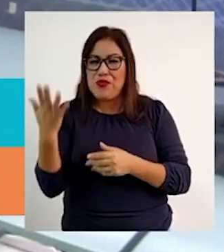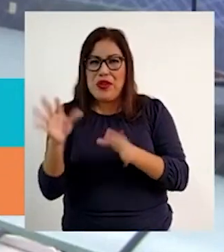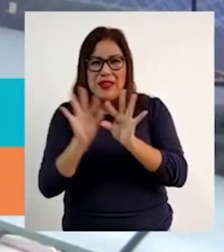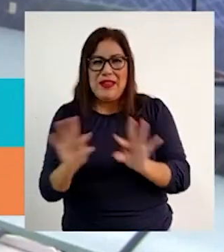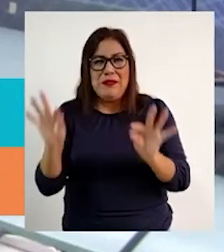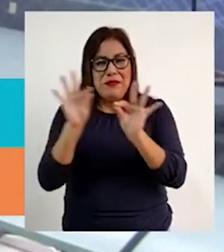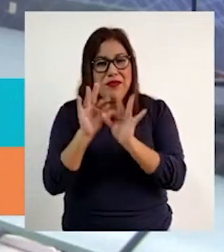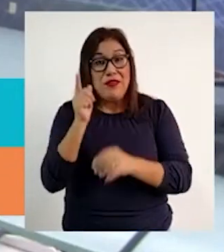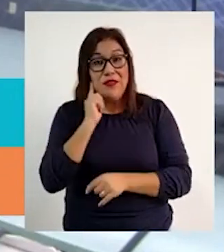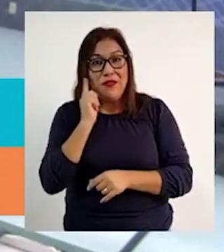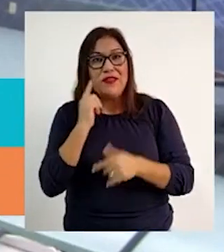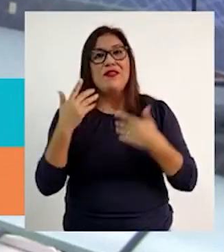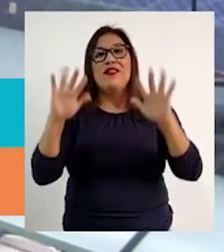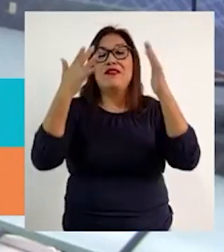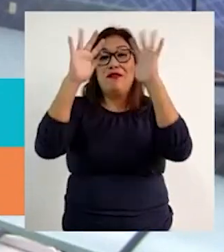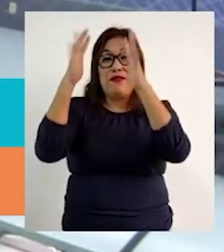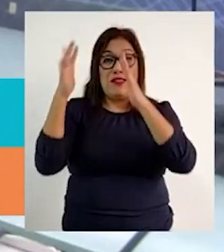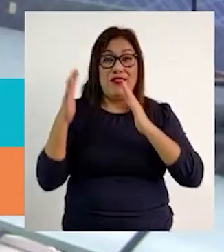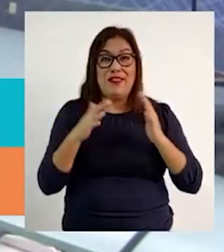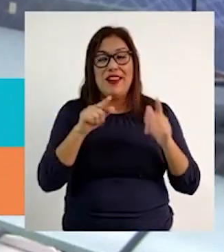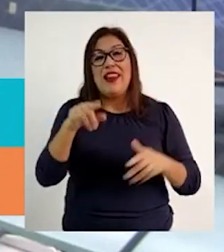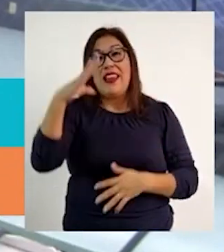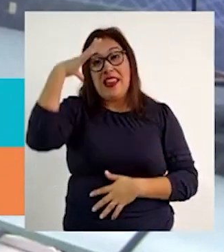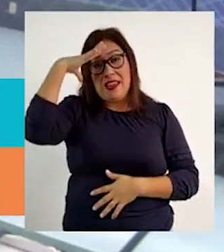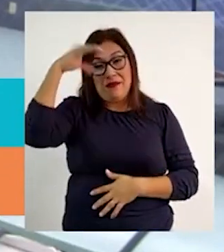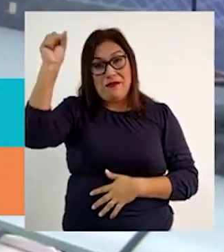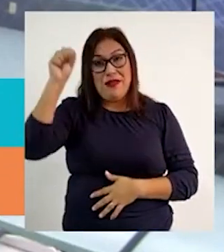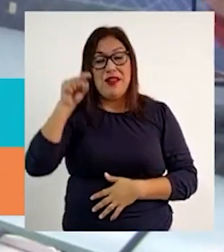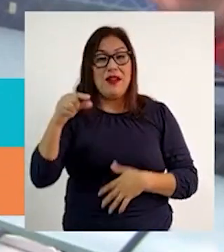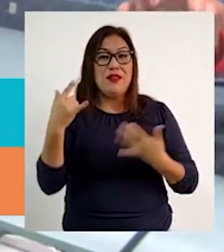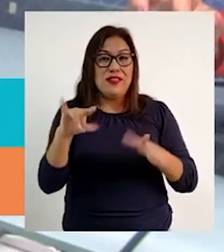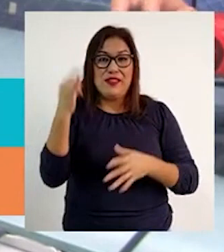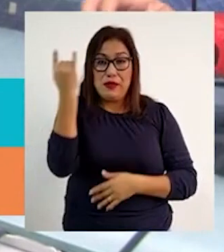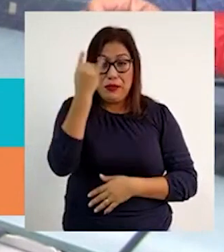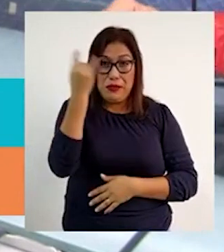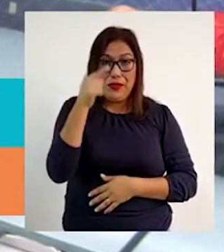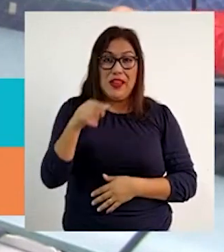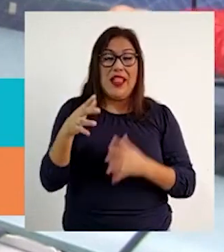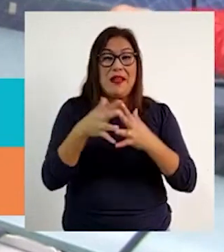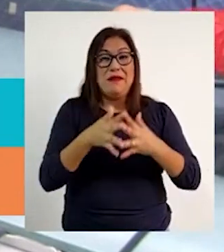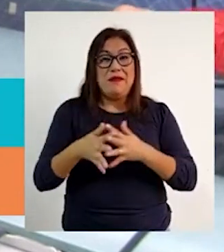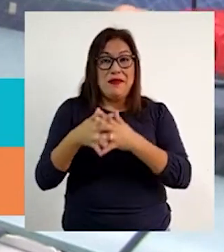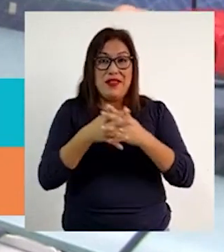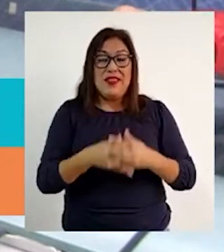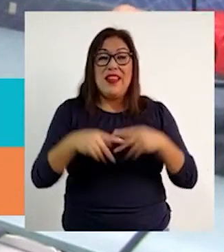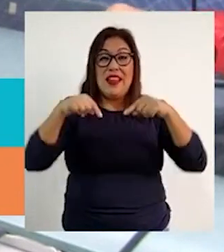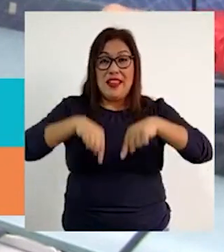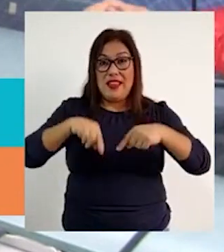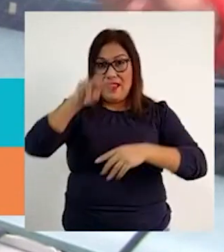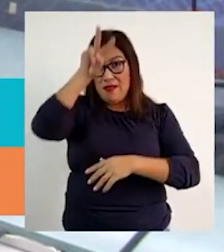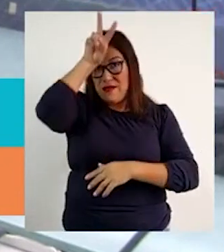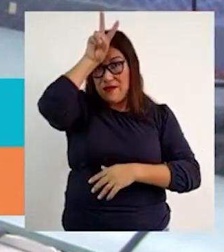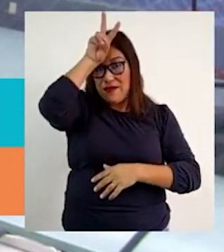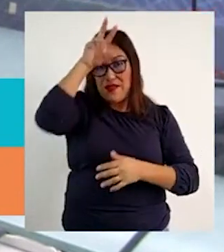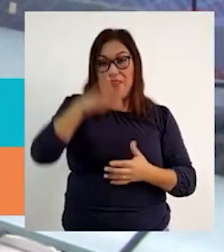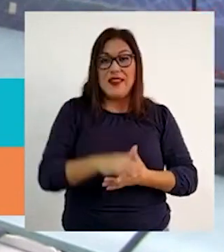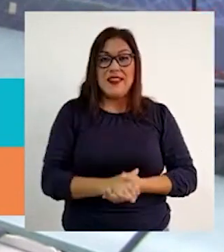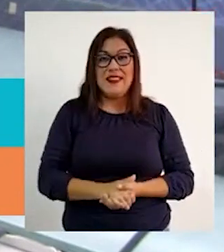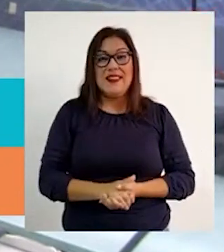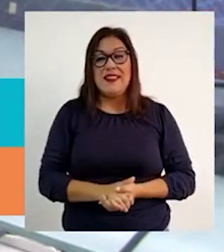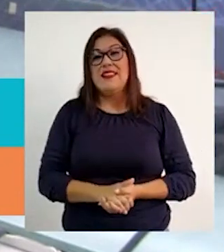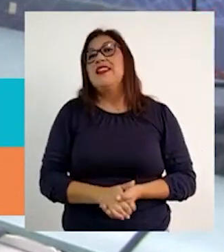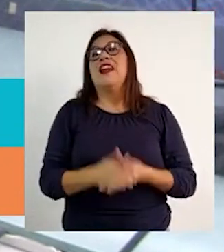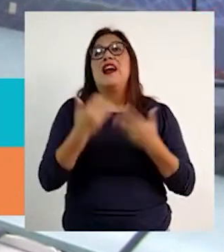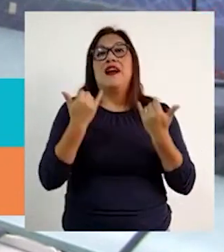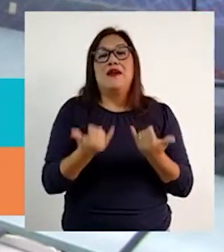Realmente felicitaciones a la Embajada de los Estados Unidos de América aquí en el Perú y quienes han hecho